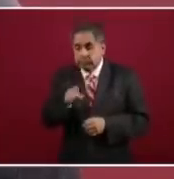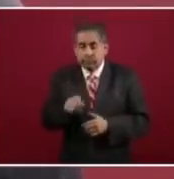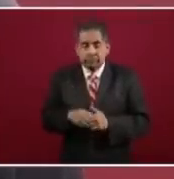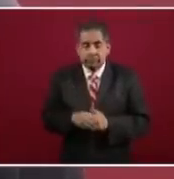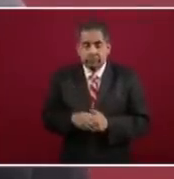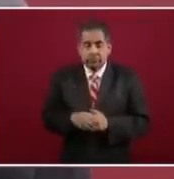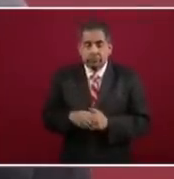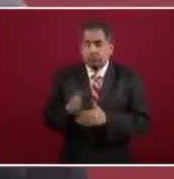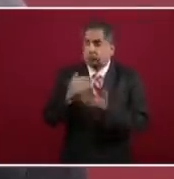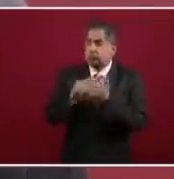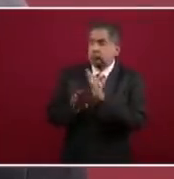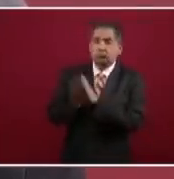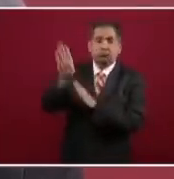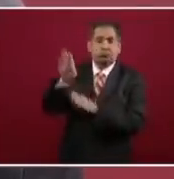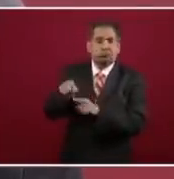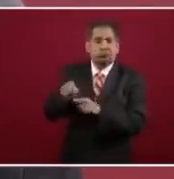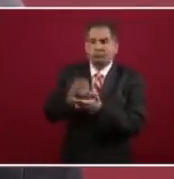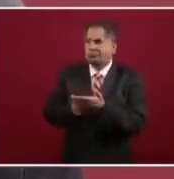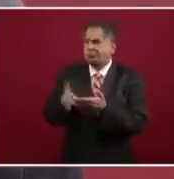pues desarrollo